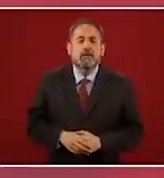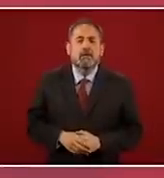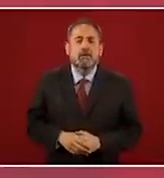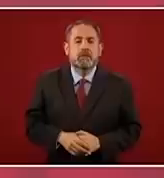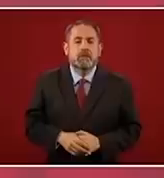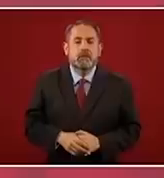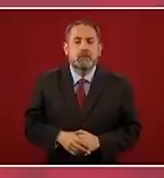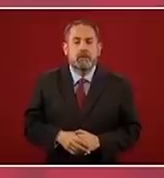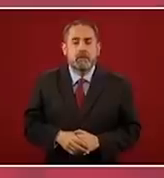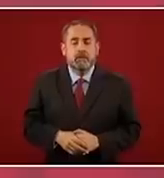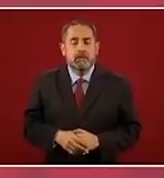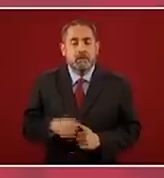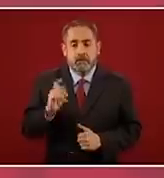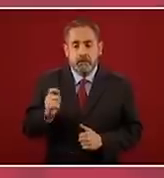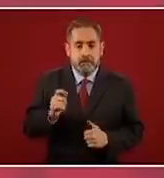Decía,